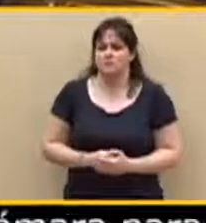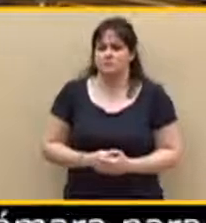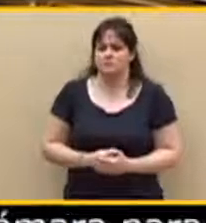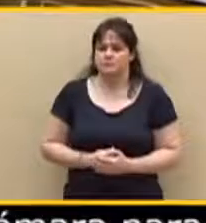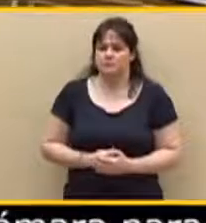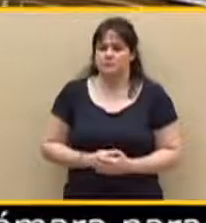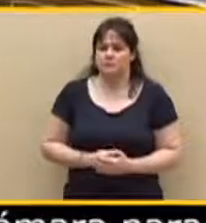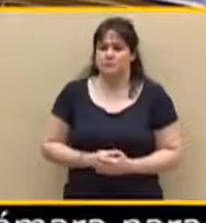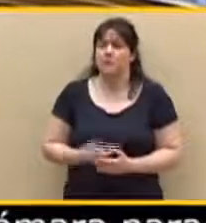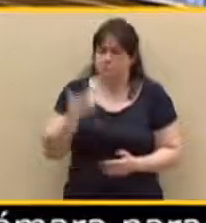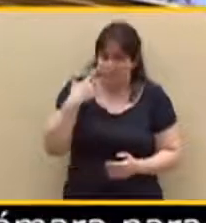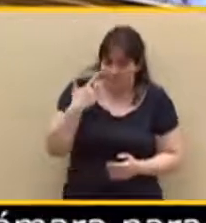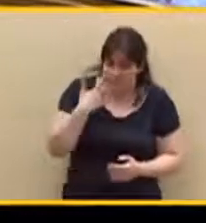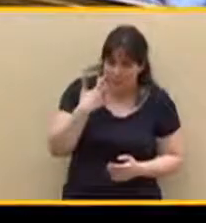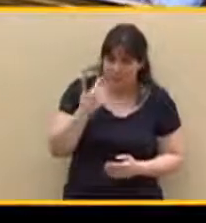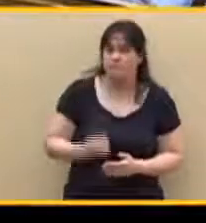Miren,